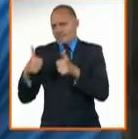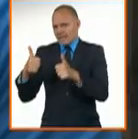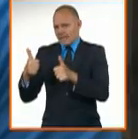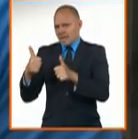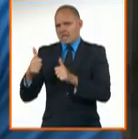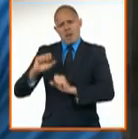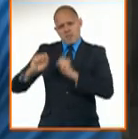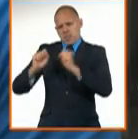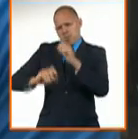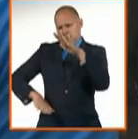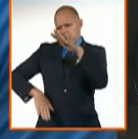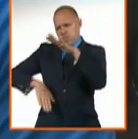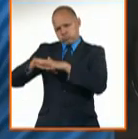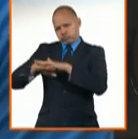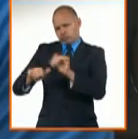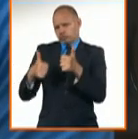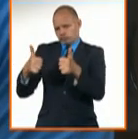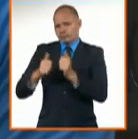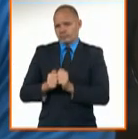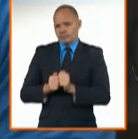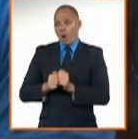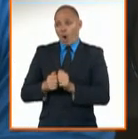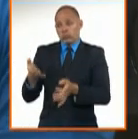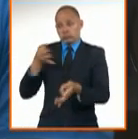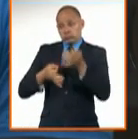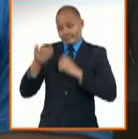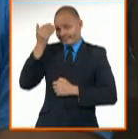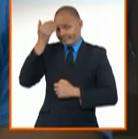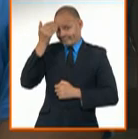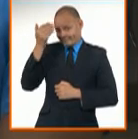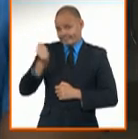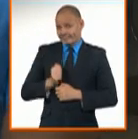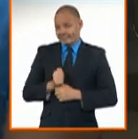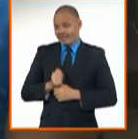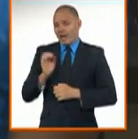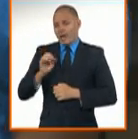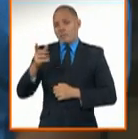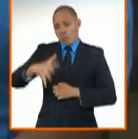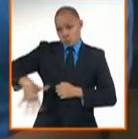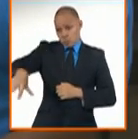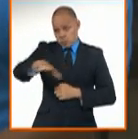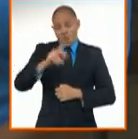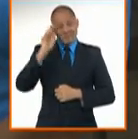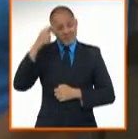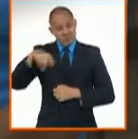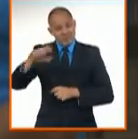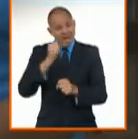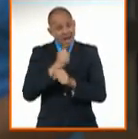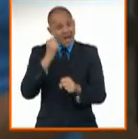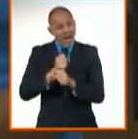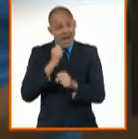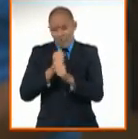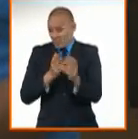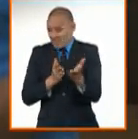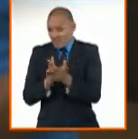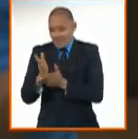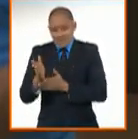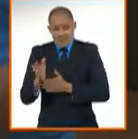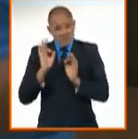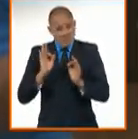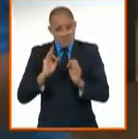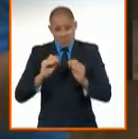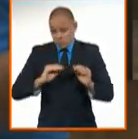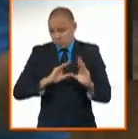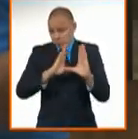mediagua muchas gracias a usted nivel por esta declaración y también agradecemos al colectivo que sabemos que está elaborando de manera ininterrumpida así